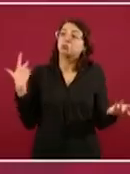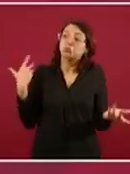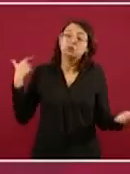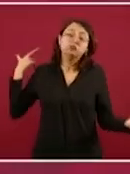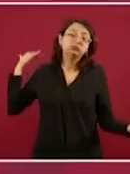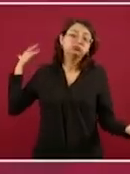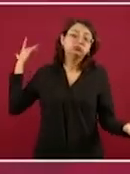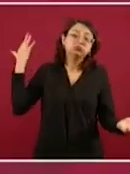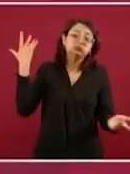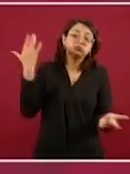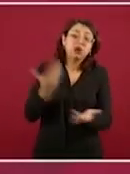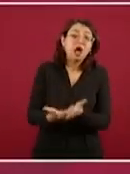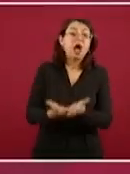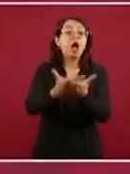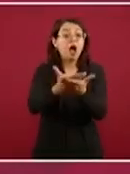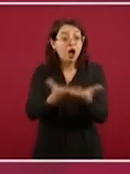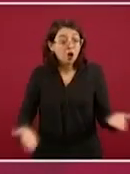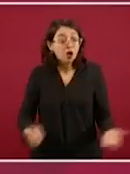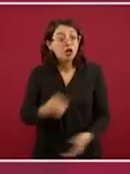sí es cierto,